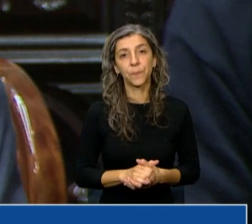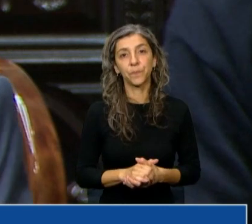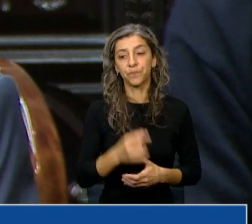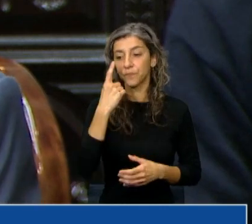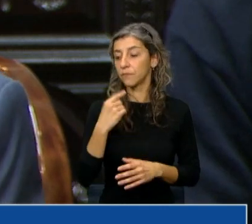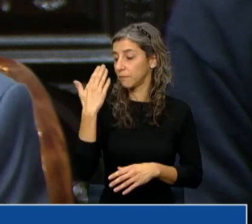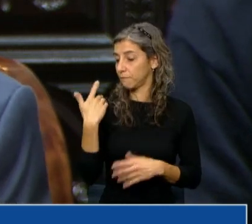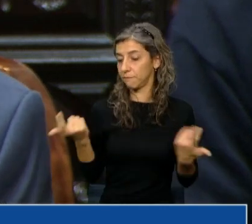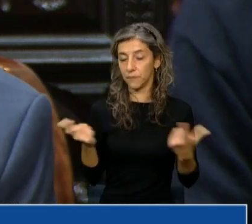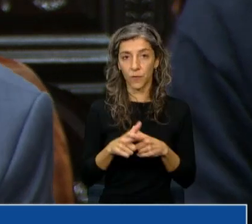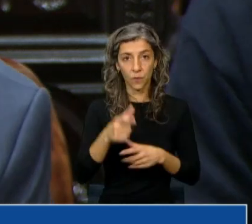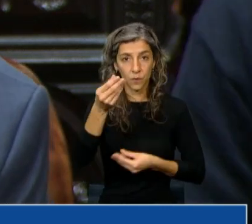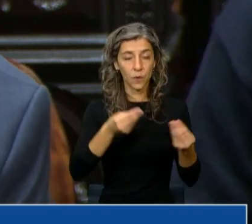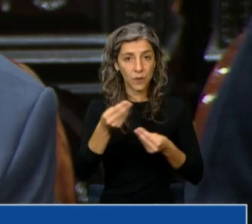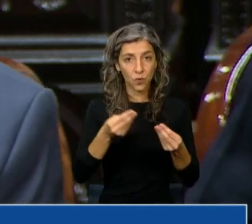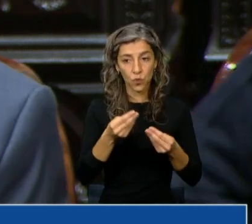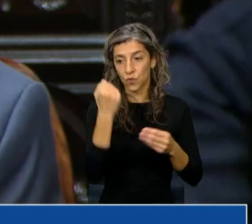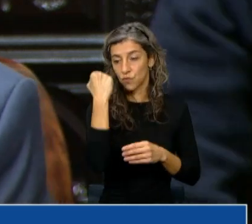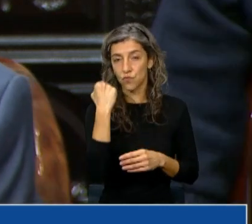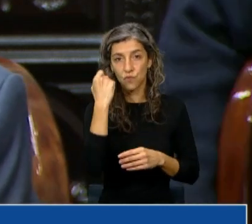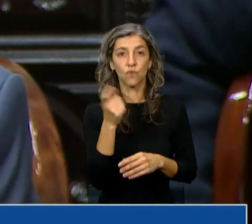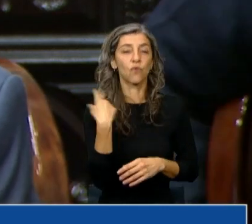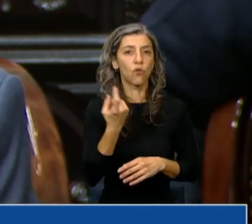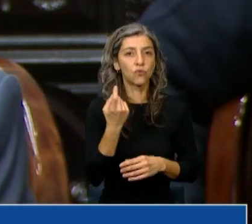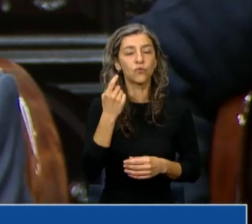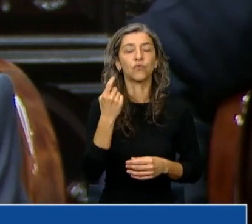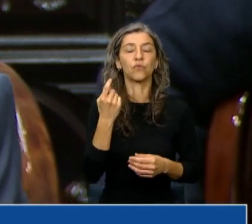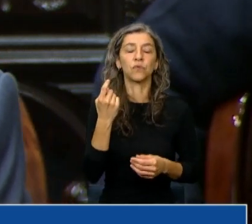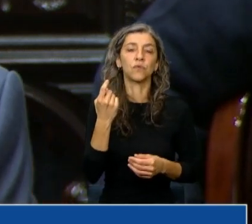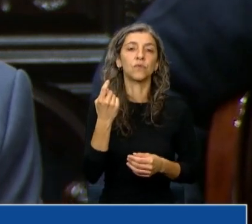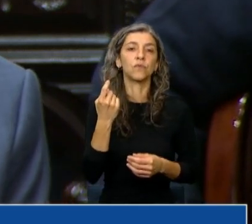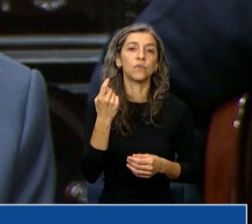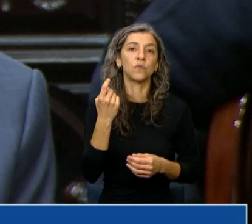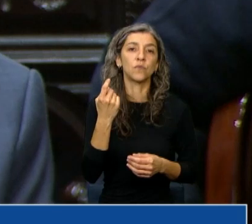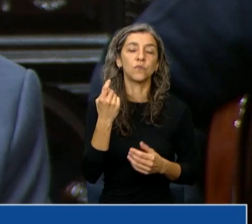de Presupuesto y Hacienda, en los medios, hemos visto el discurso